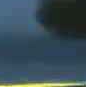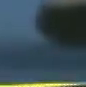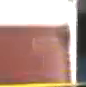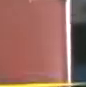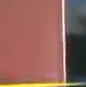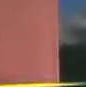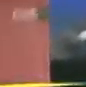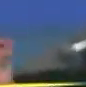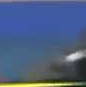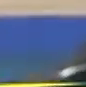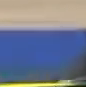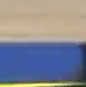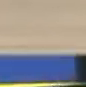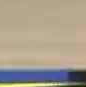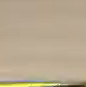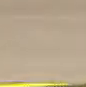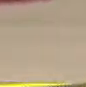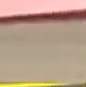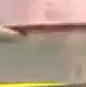Venezuela.